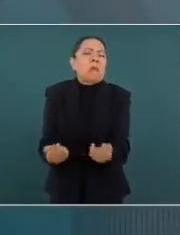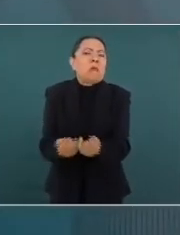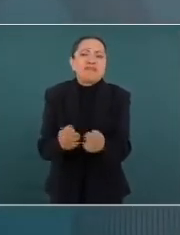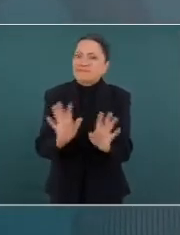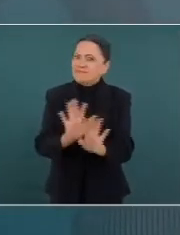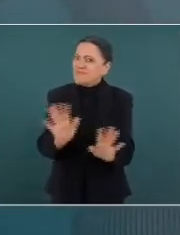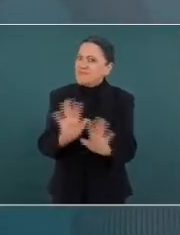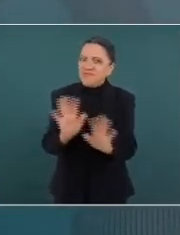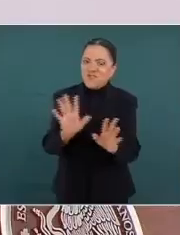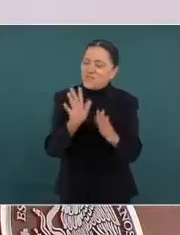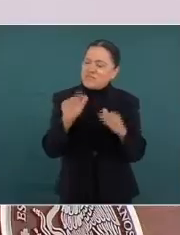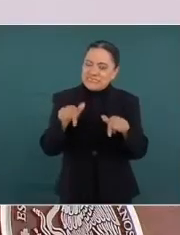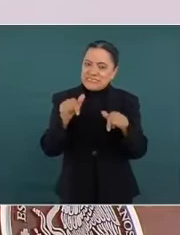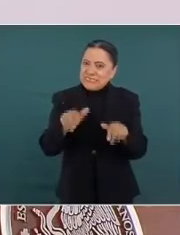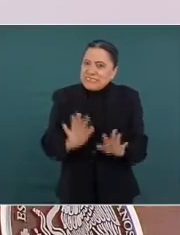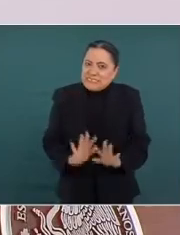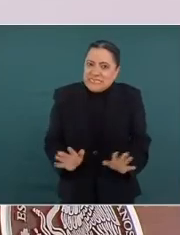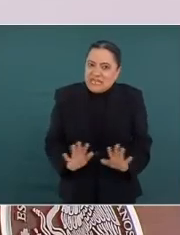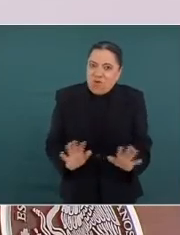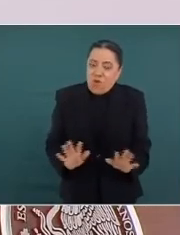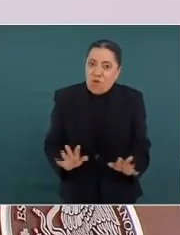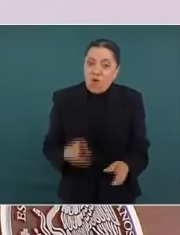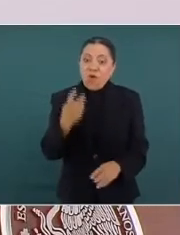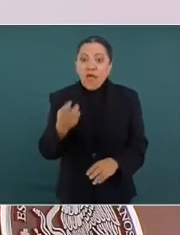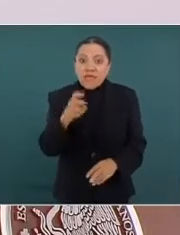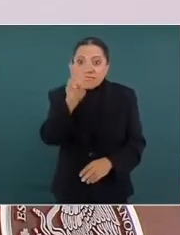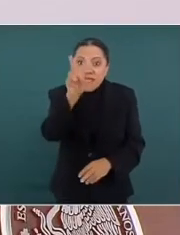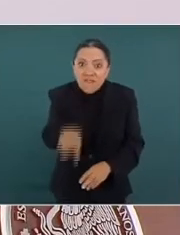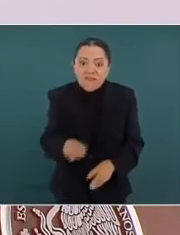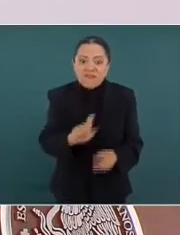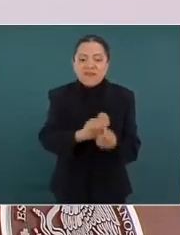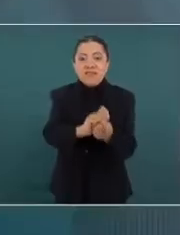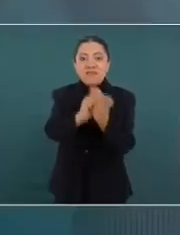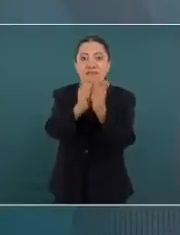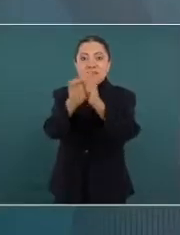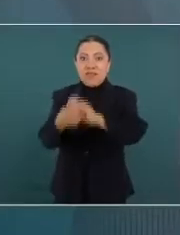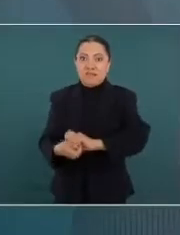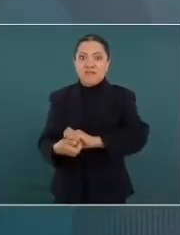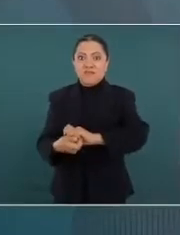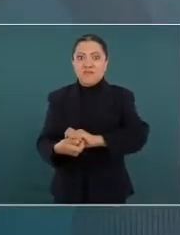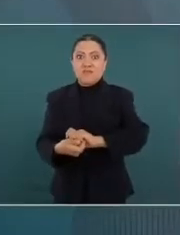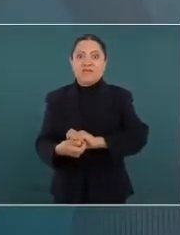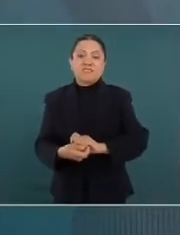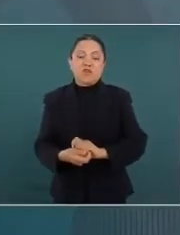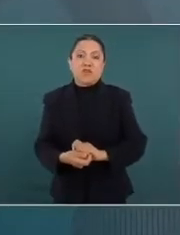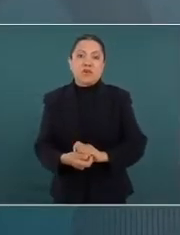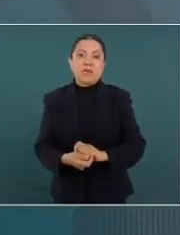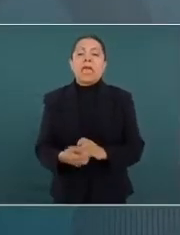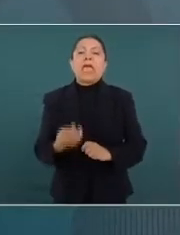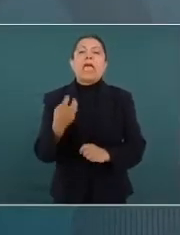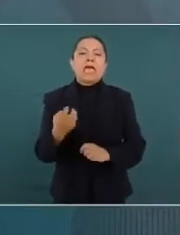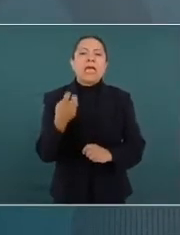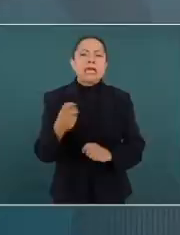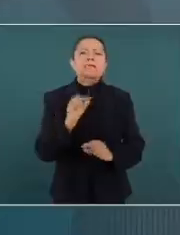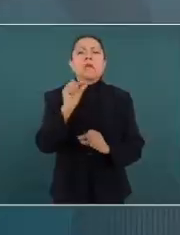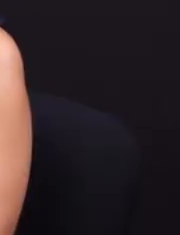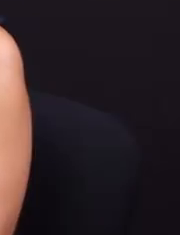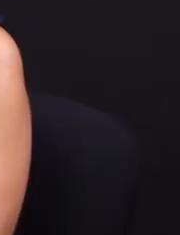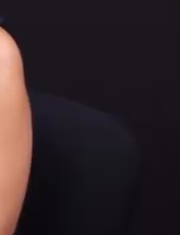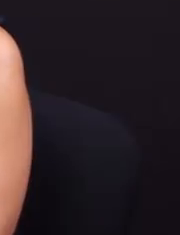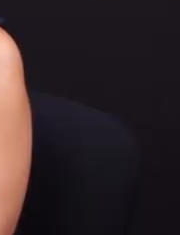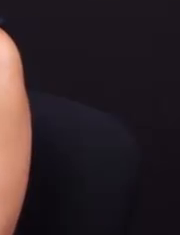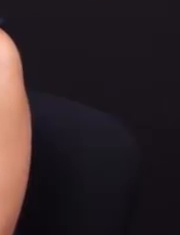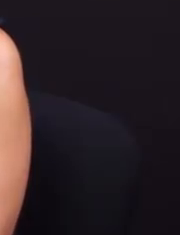Prevenir la Discriminación, Mónica Macice, un organismo que llevaba varios días en el disparadero. Macice,